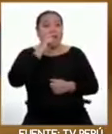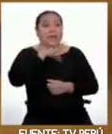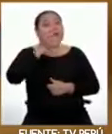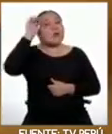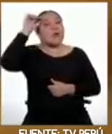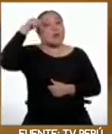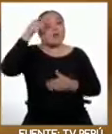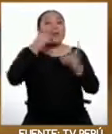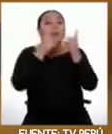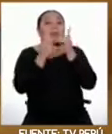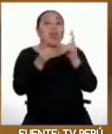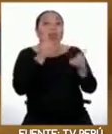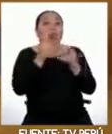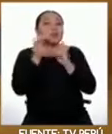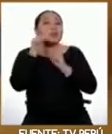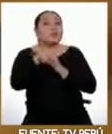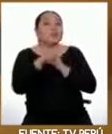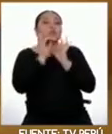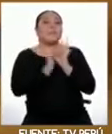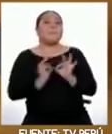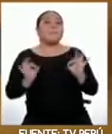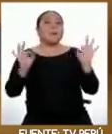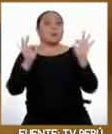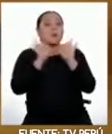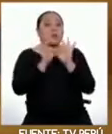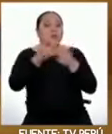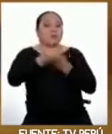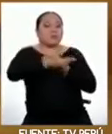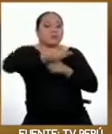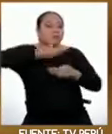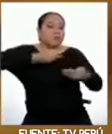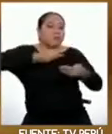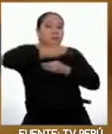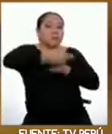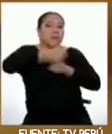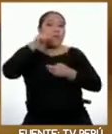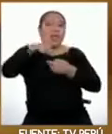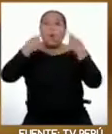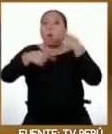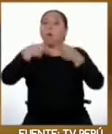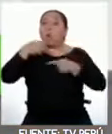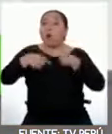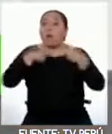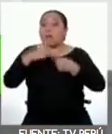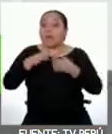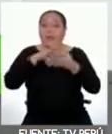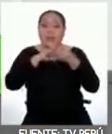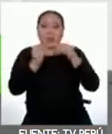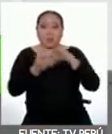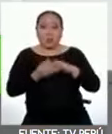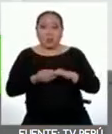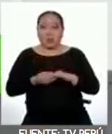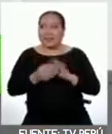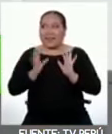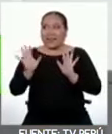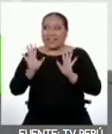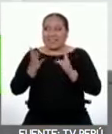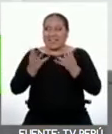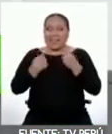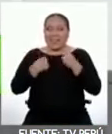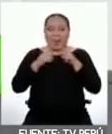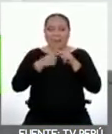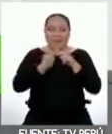recuerden que los diálogos son cruciales. Estas interacciones cuentan casi toda la historia. ya quiero empezar con mi